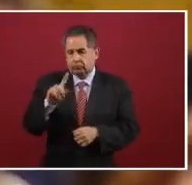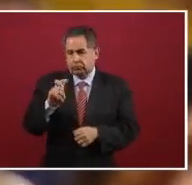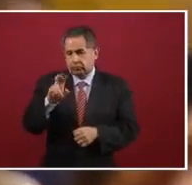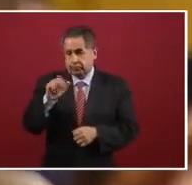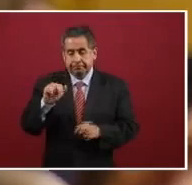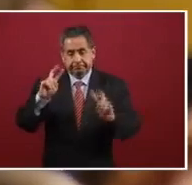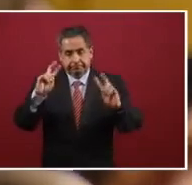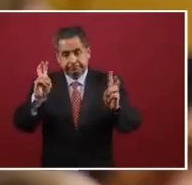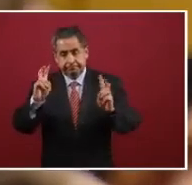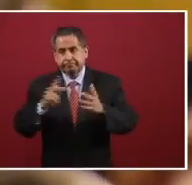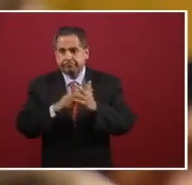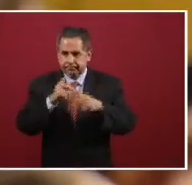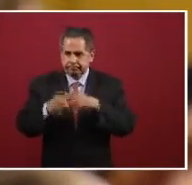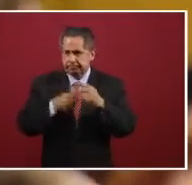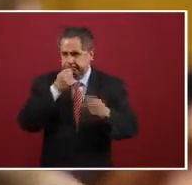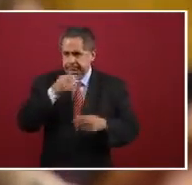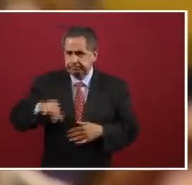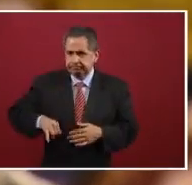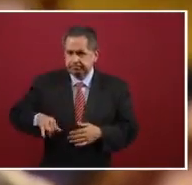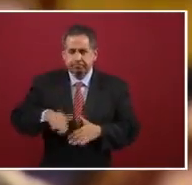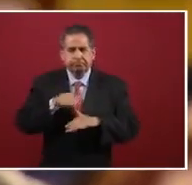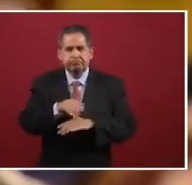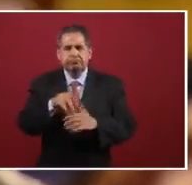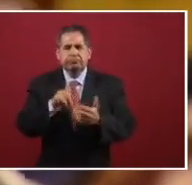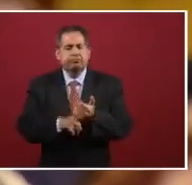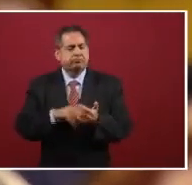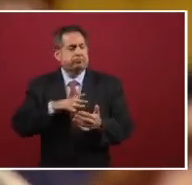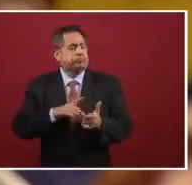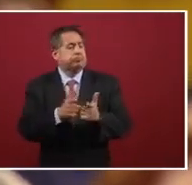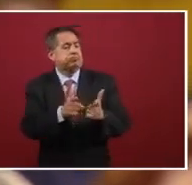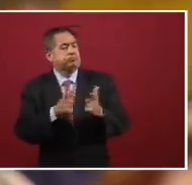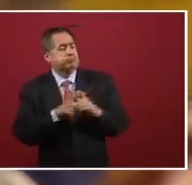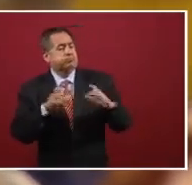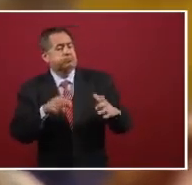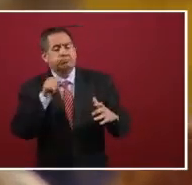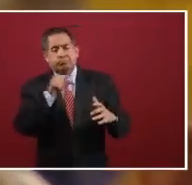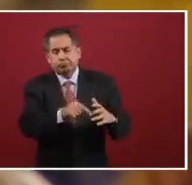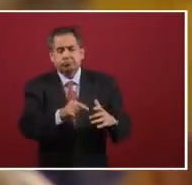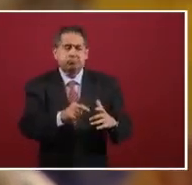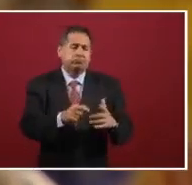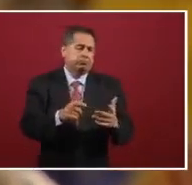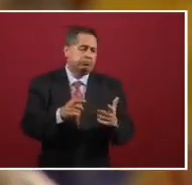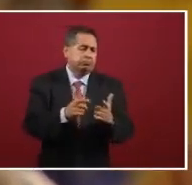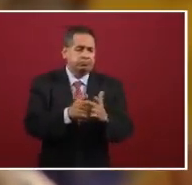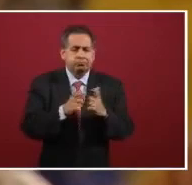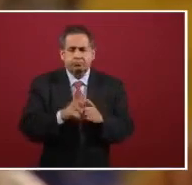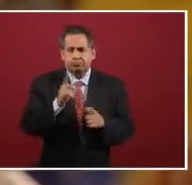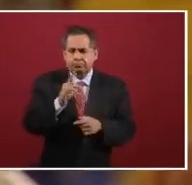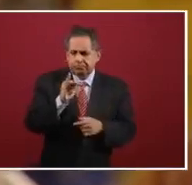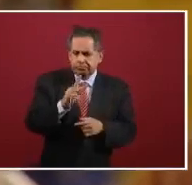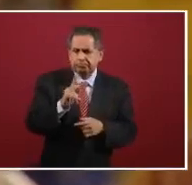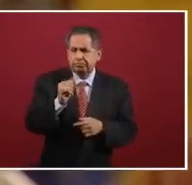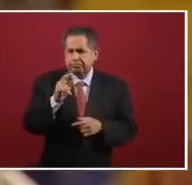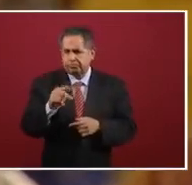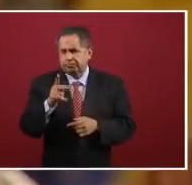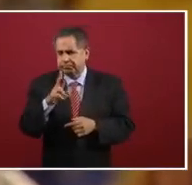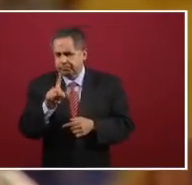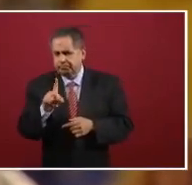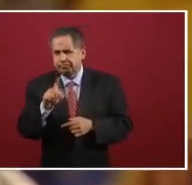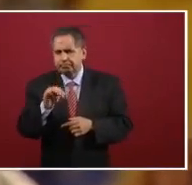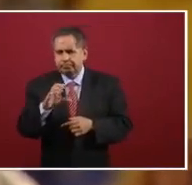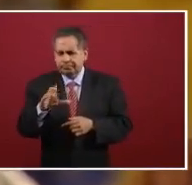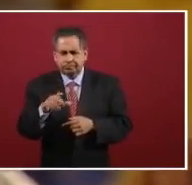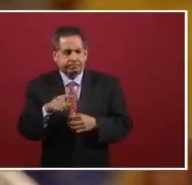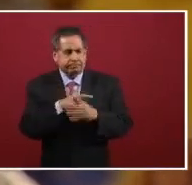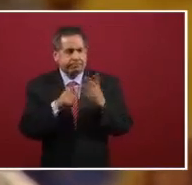tema, repito, es interesante, sobre que existen grupos, partidos, PRI, PAN, PRD, Verde, Movimiento Ciudadano,